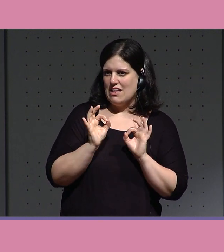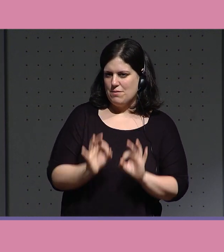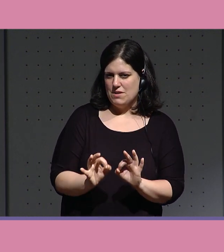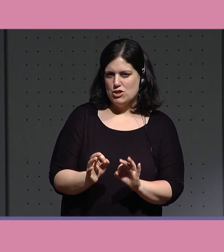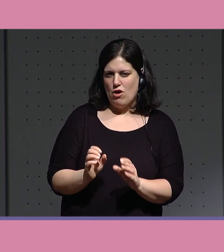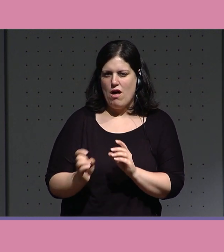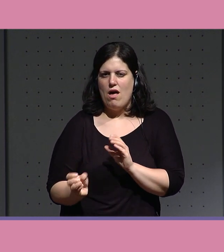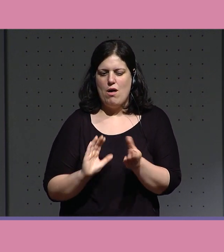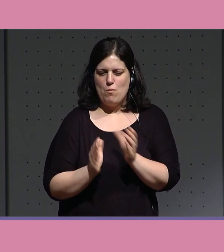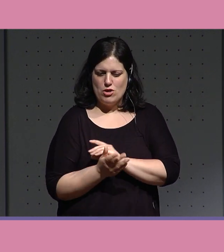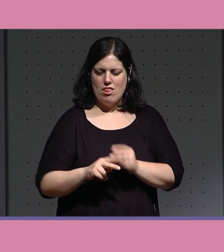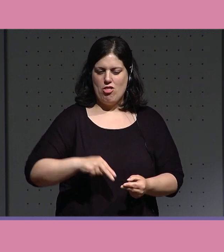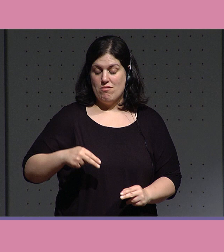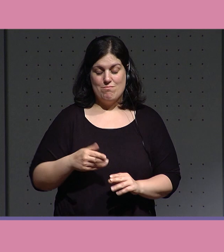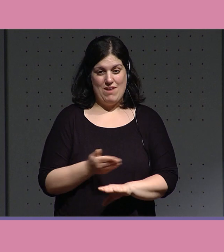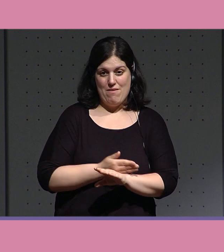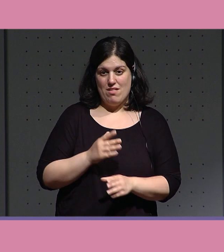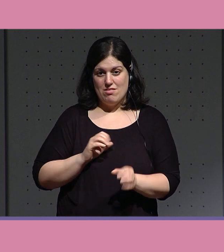esa alteración biológica previa.